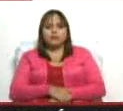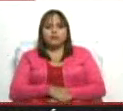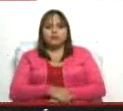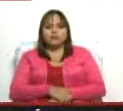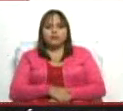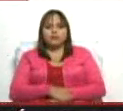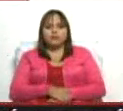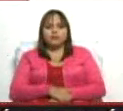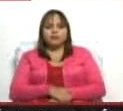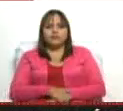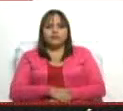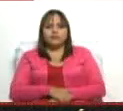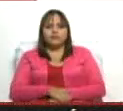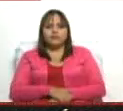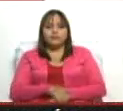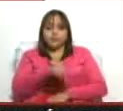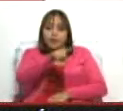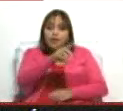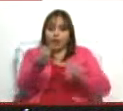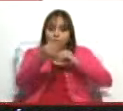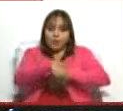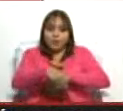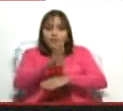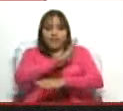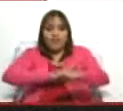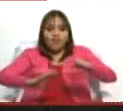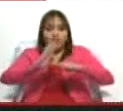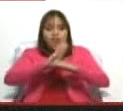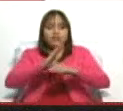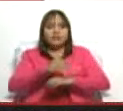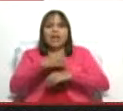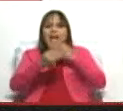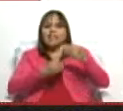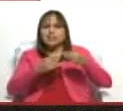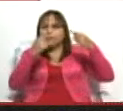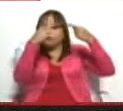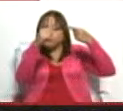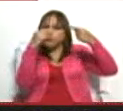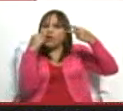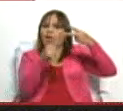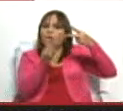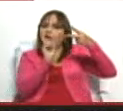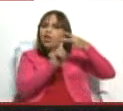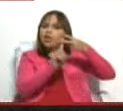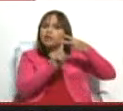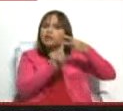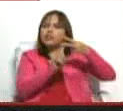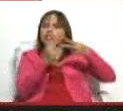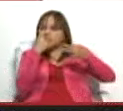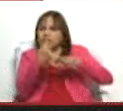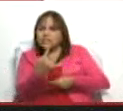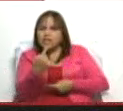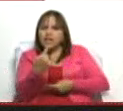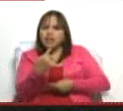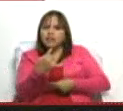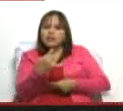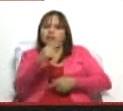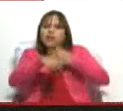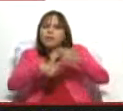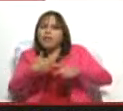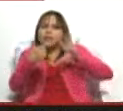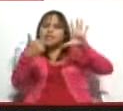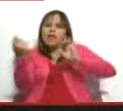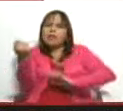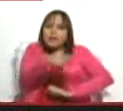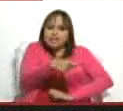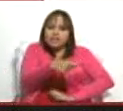que en el marco de ese acuerdo, pues que establece el segundo semestre, creo que dice,